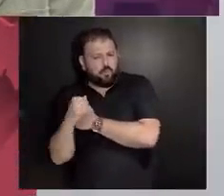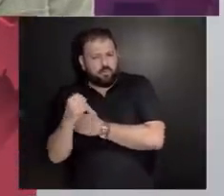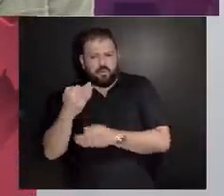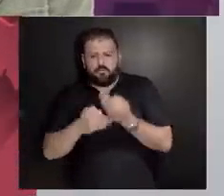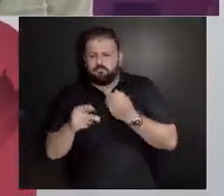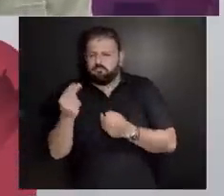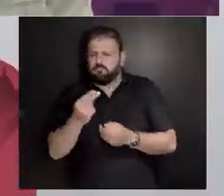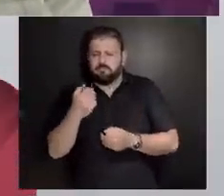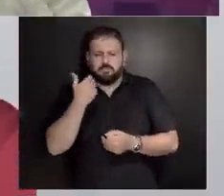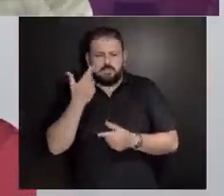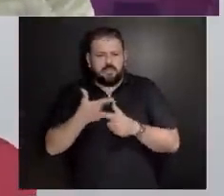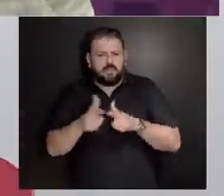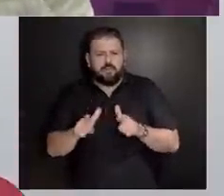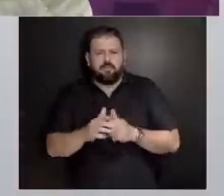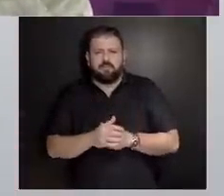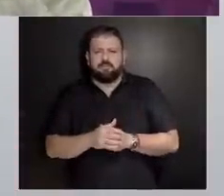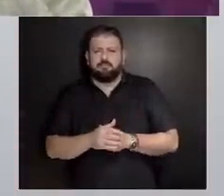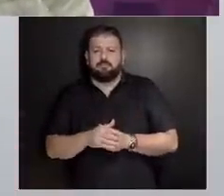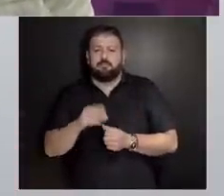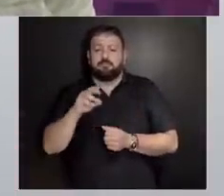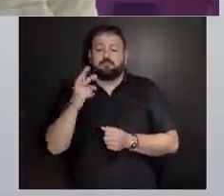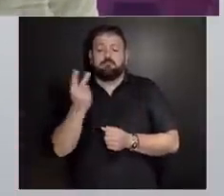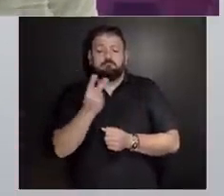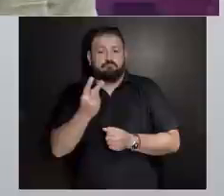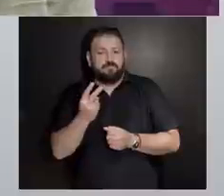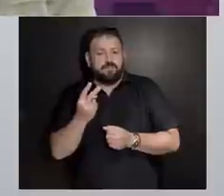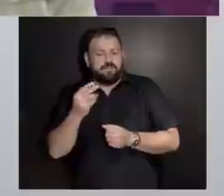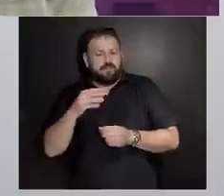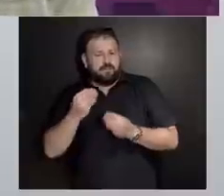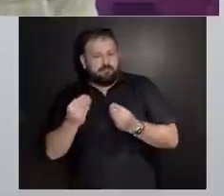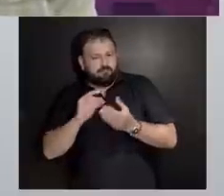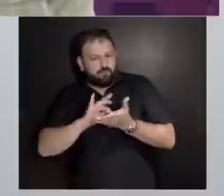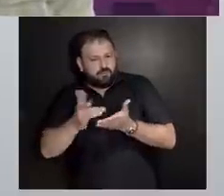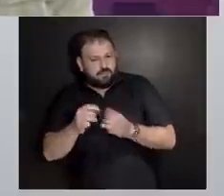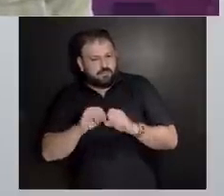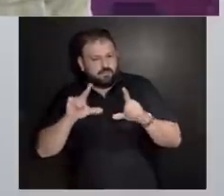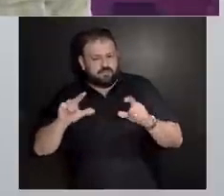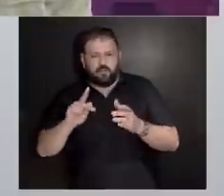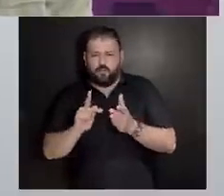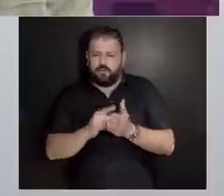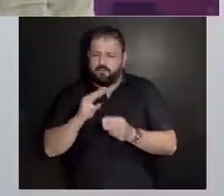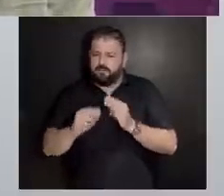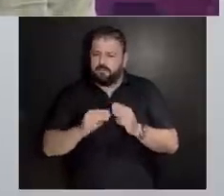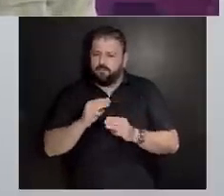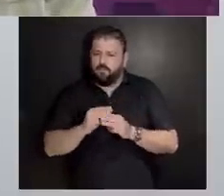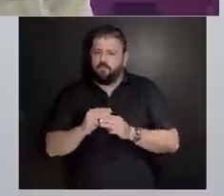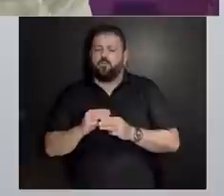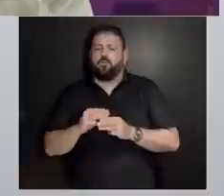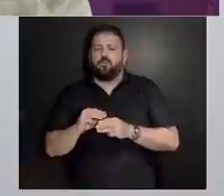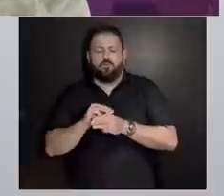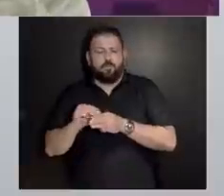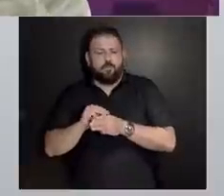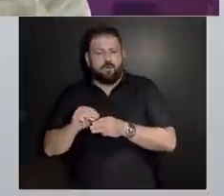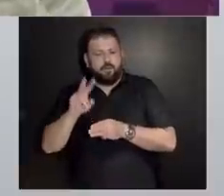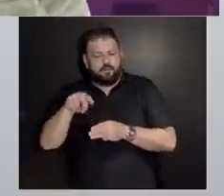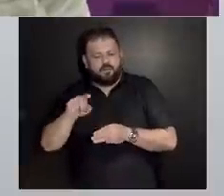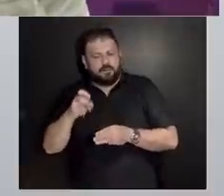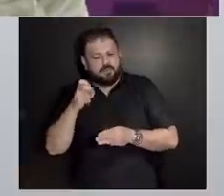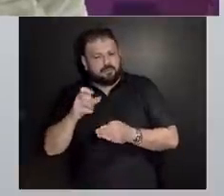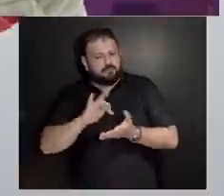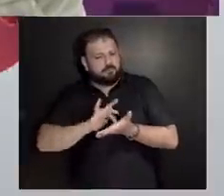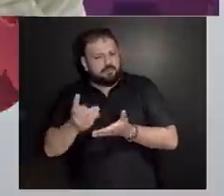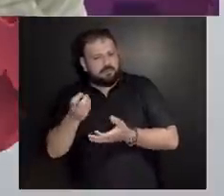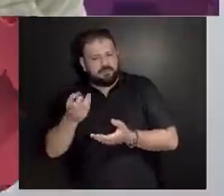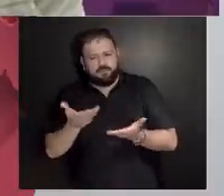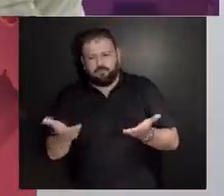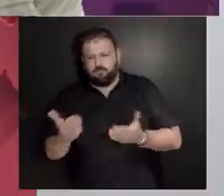que lo necesiten. Mafer, Fer, muchísimas gracias por estar una vez más aquí en Mundo Morado. Ya saben que esta es su casa. Yo les agradezco muchísimo haber estado una